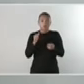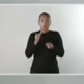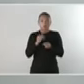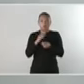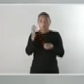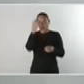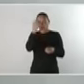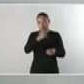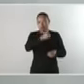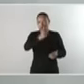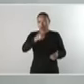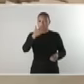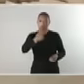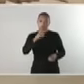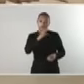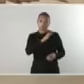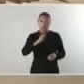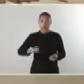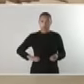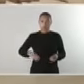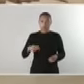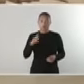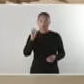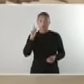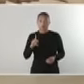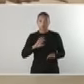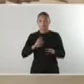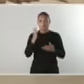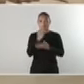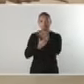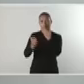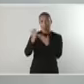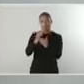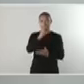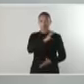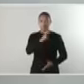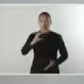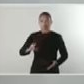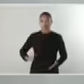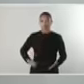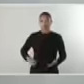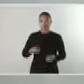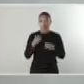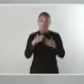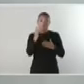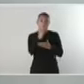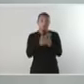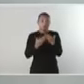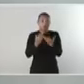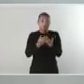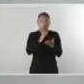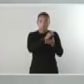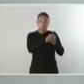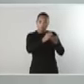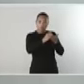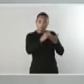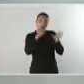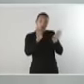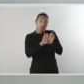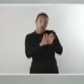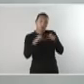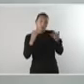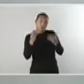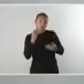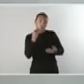siete candidatos Pero bueno ya presentamos a los candidatos ya presentamos el orden respectivo la mecánica